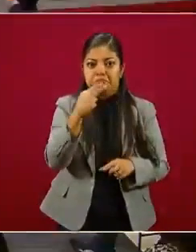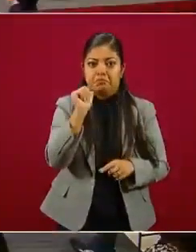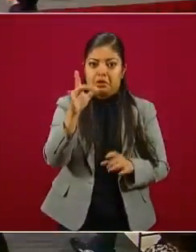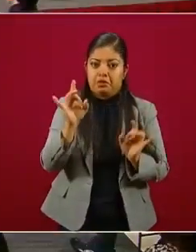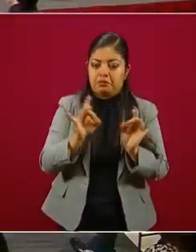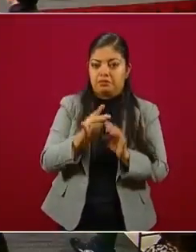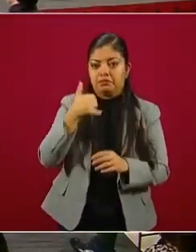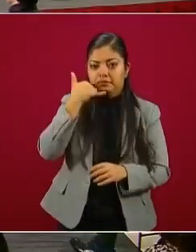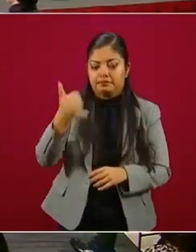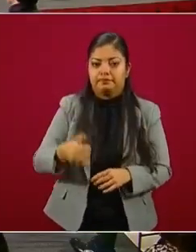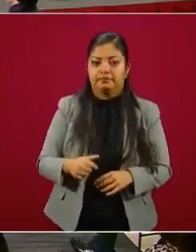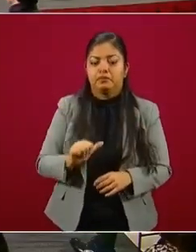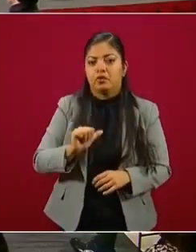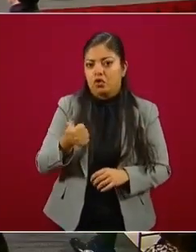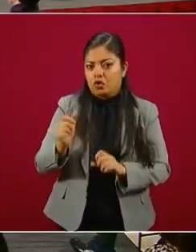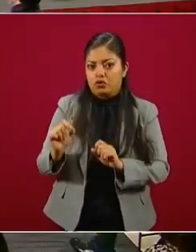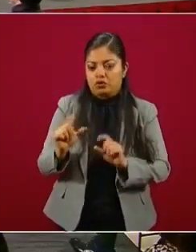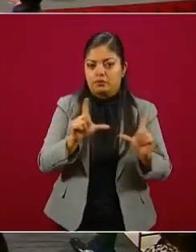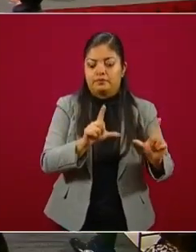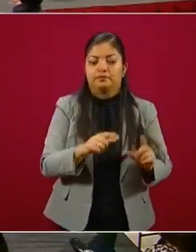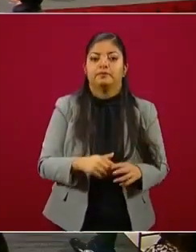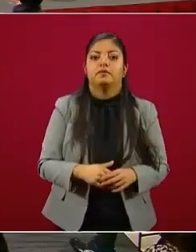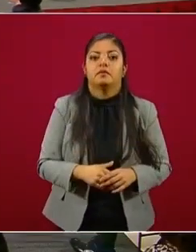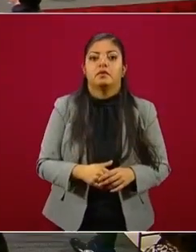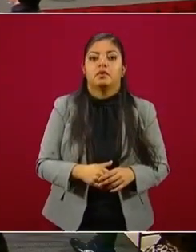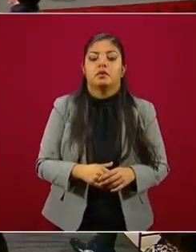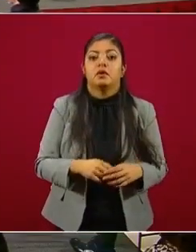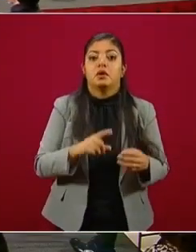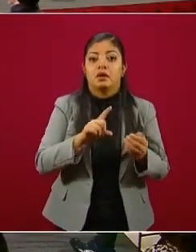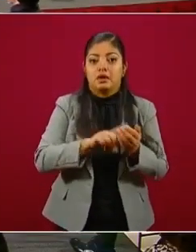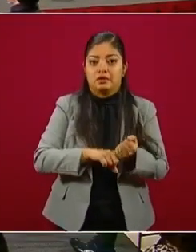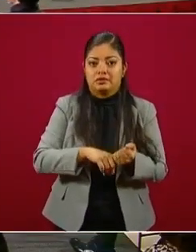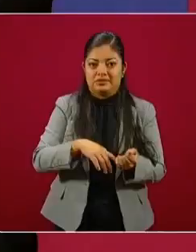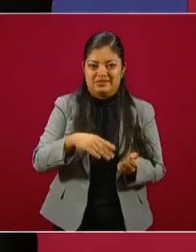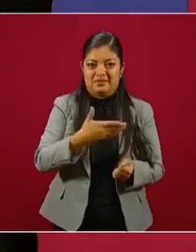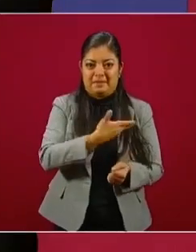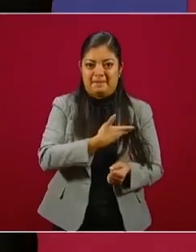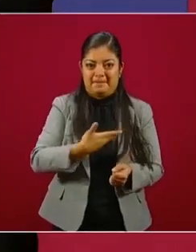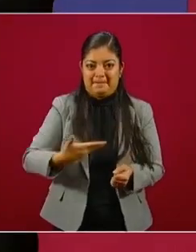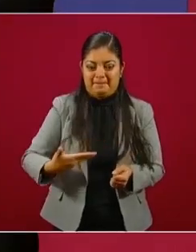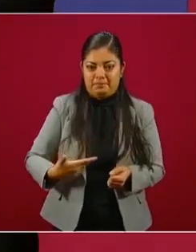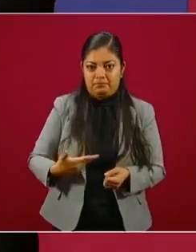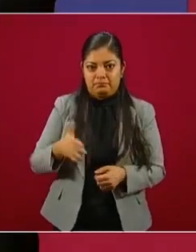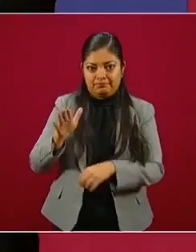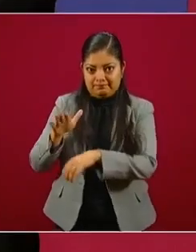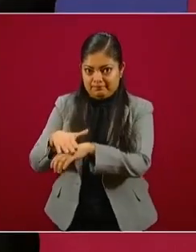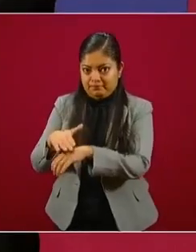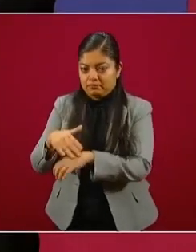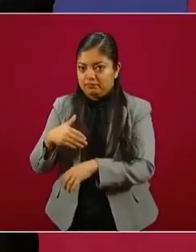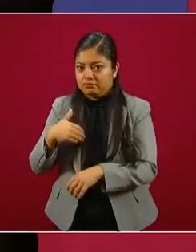Siguiente. De cara a las reconversiones, señor presidente, como mencionaba hace un